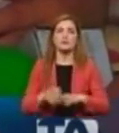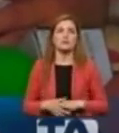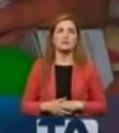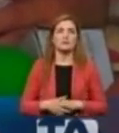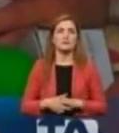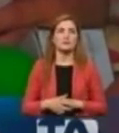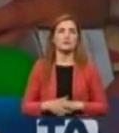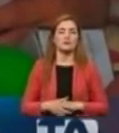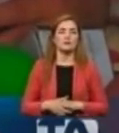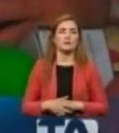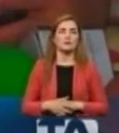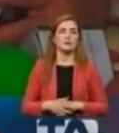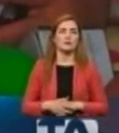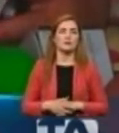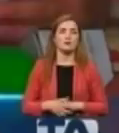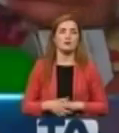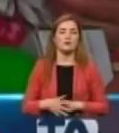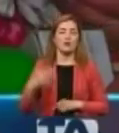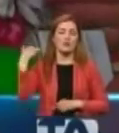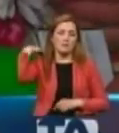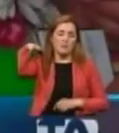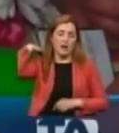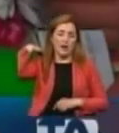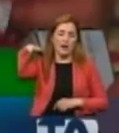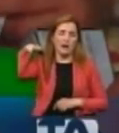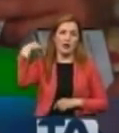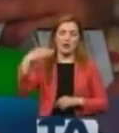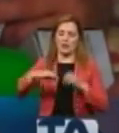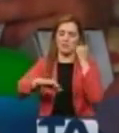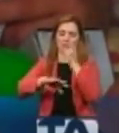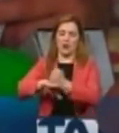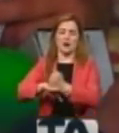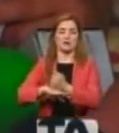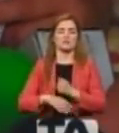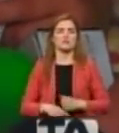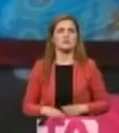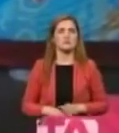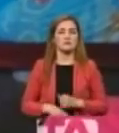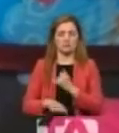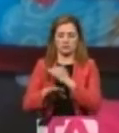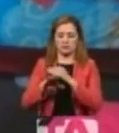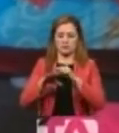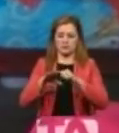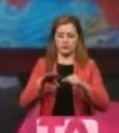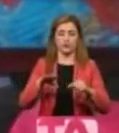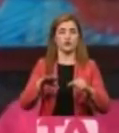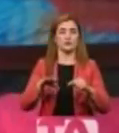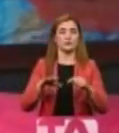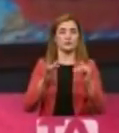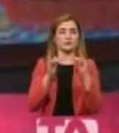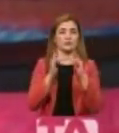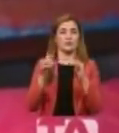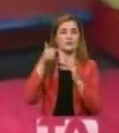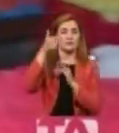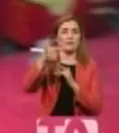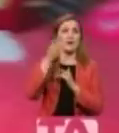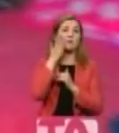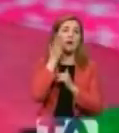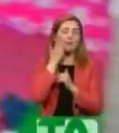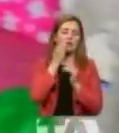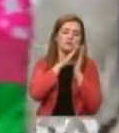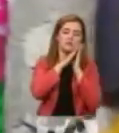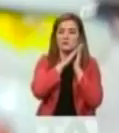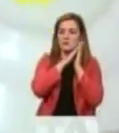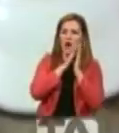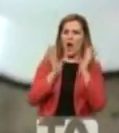Y de ahí metí la mano y con lo que meto la mano me dañé. Ahí la mano me cortó. Desde la cama contigua saltó la mamá